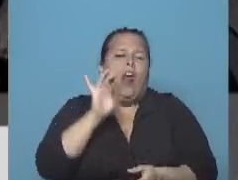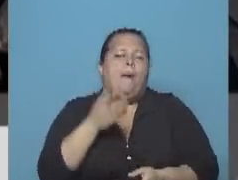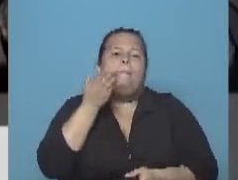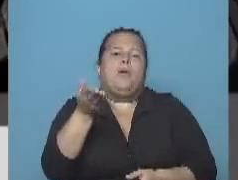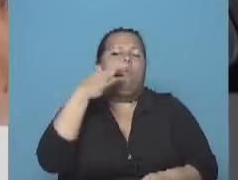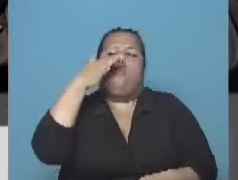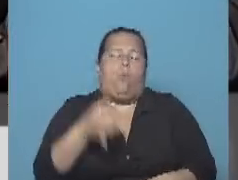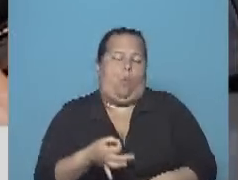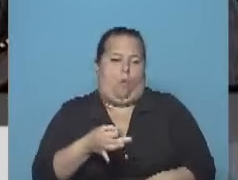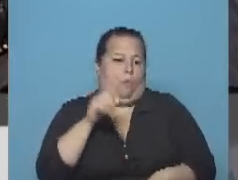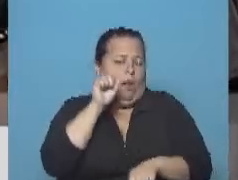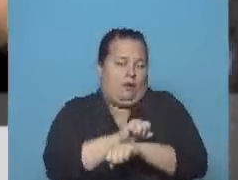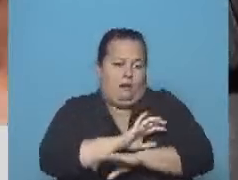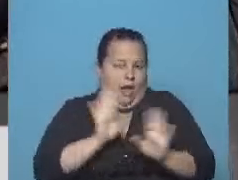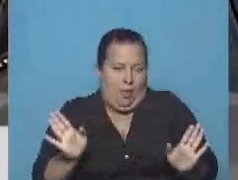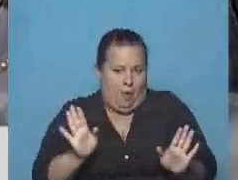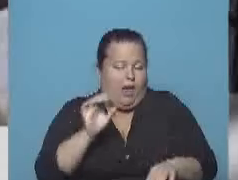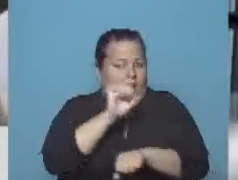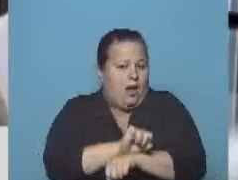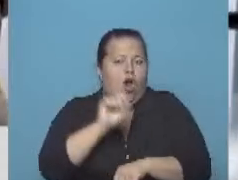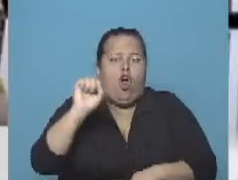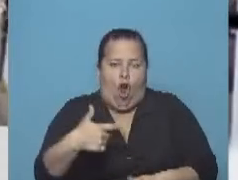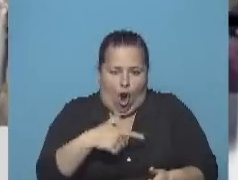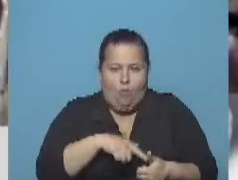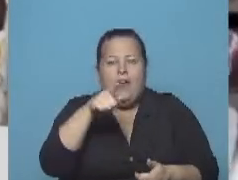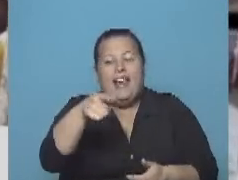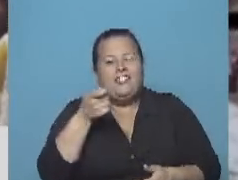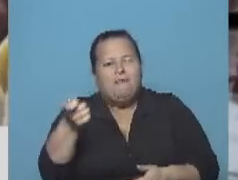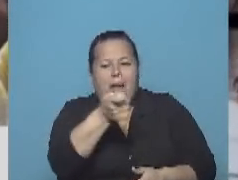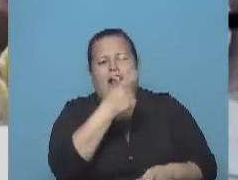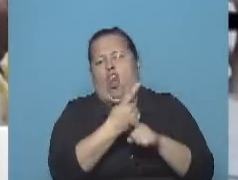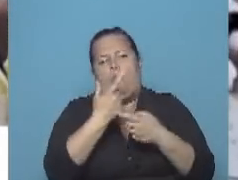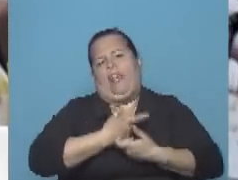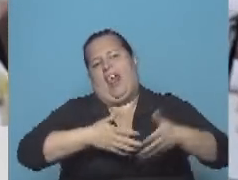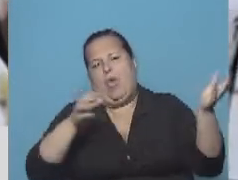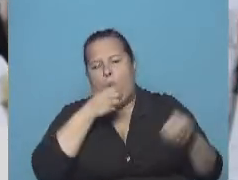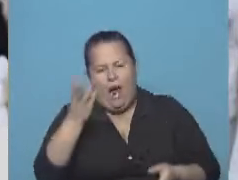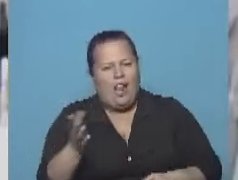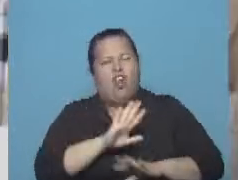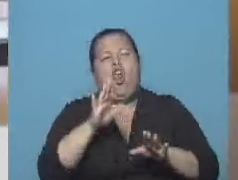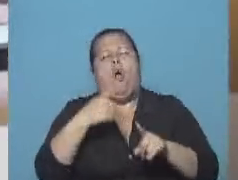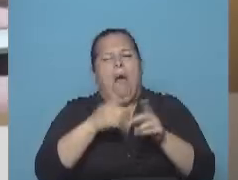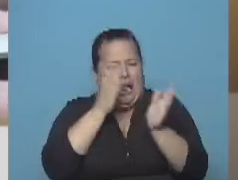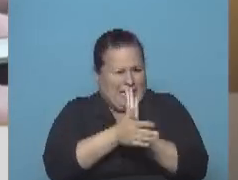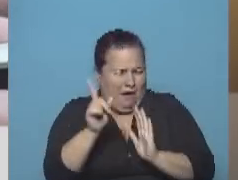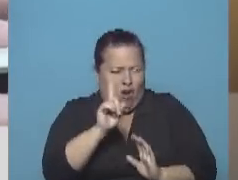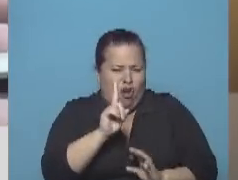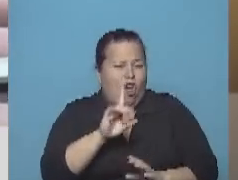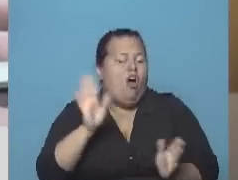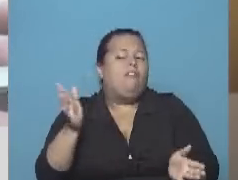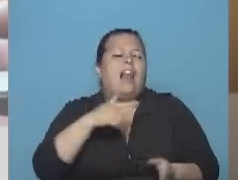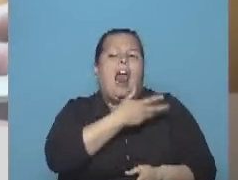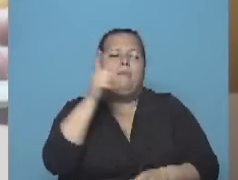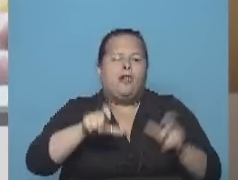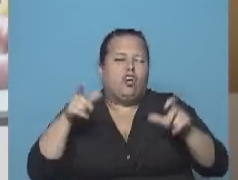cumplan con lo que tienen que cumplir cárcel común estos genocidas no pueden andar sueltos ya no porque se puedan escapar o no la